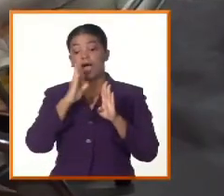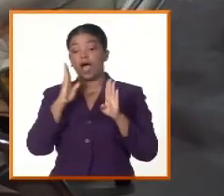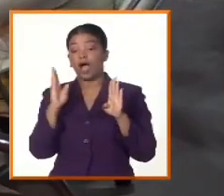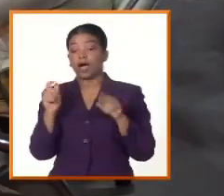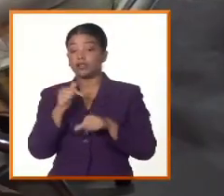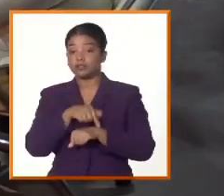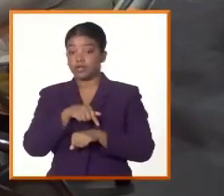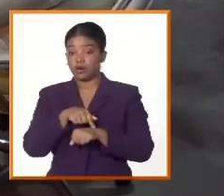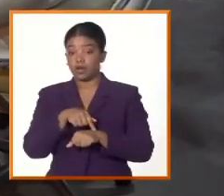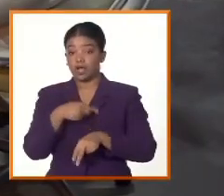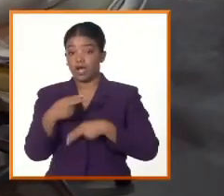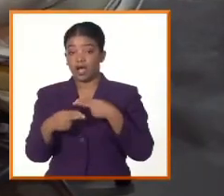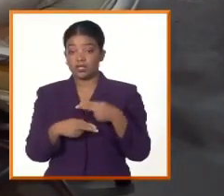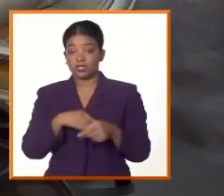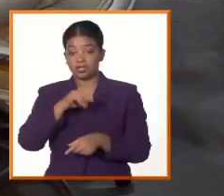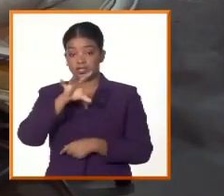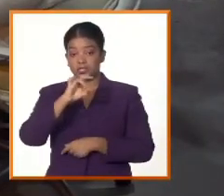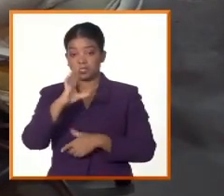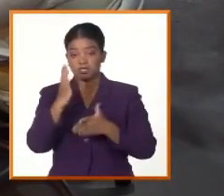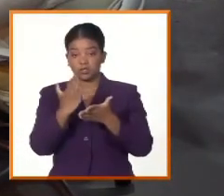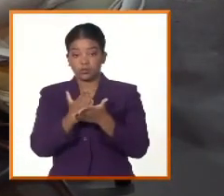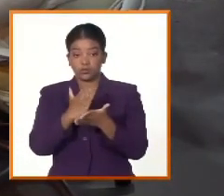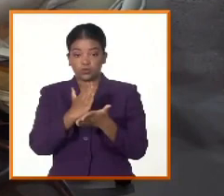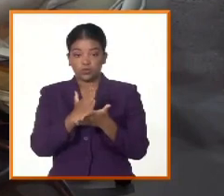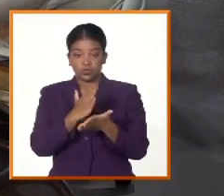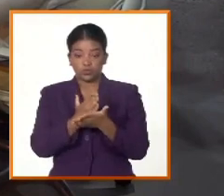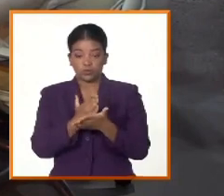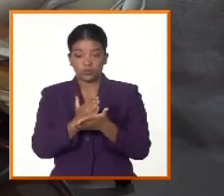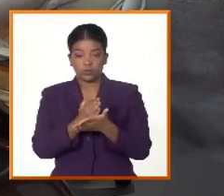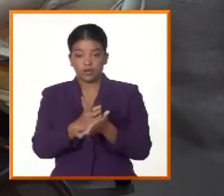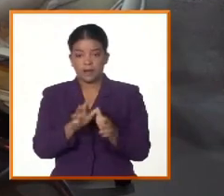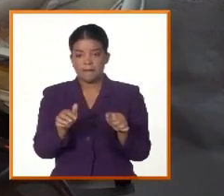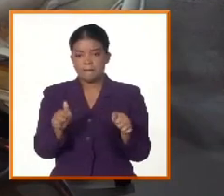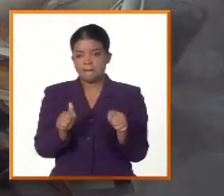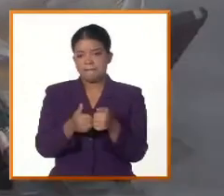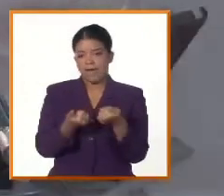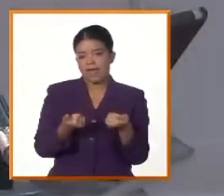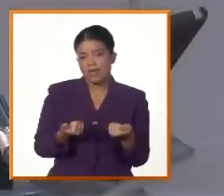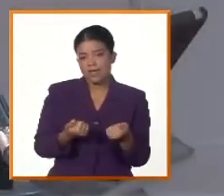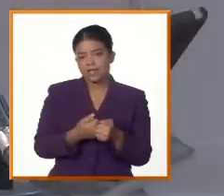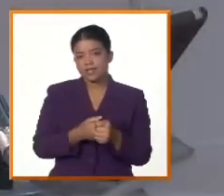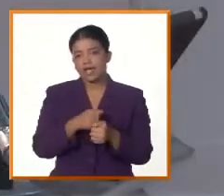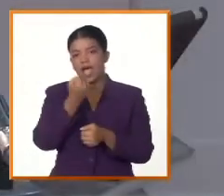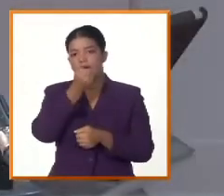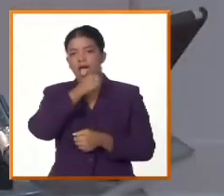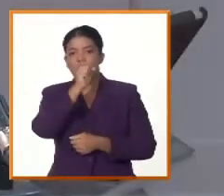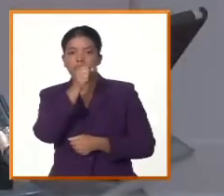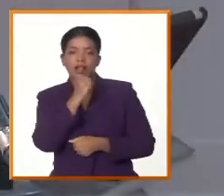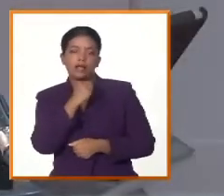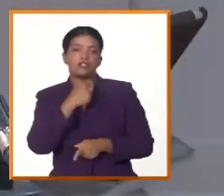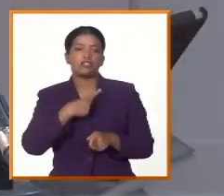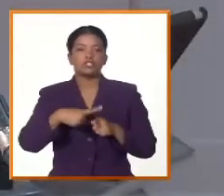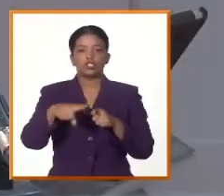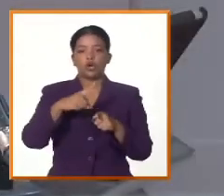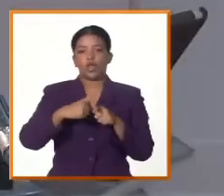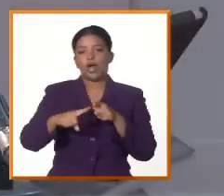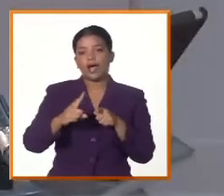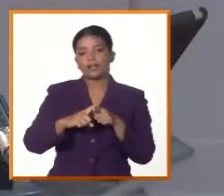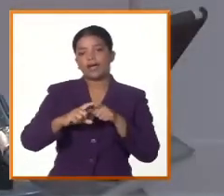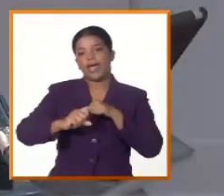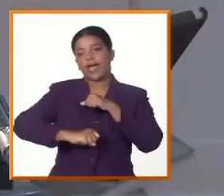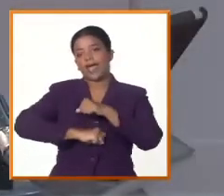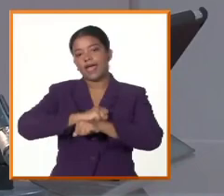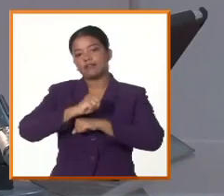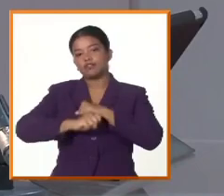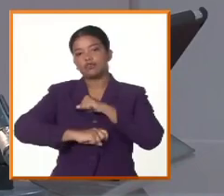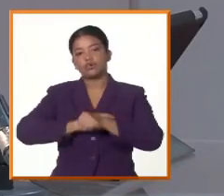se han realizado quince cursos de ellos panadería le daría chocolatería queso y carne hoy han